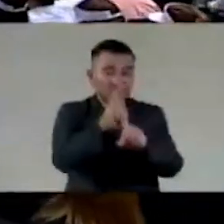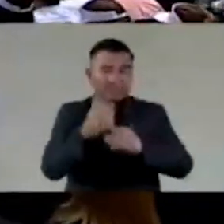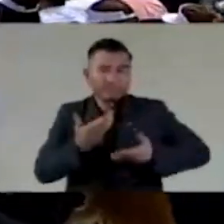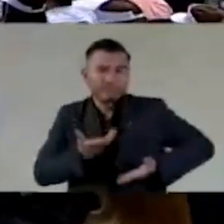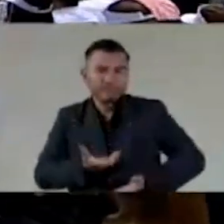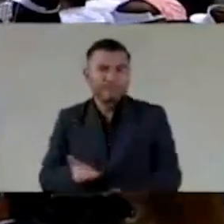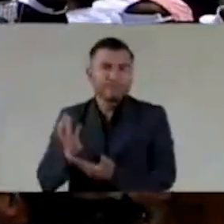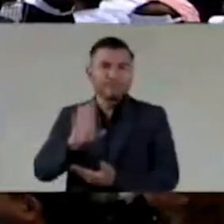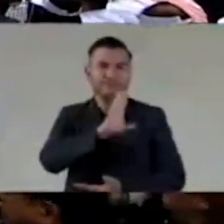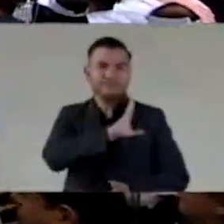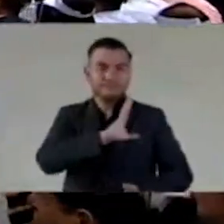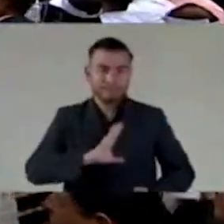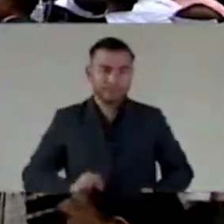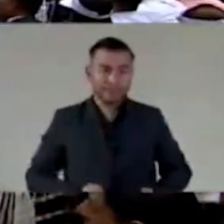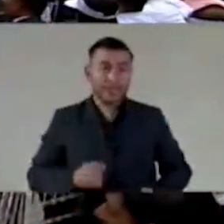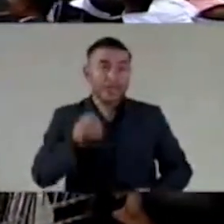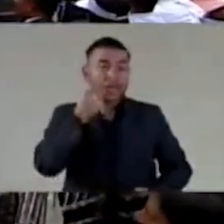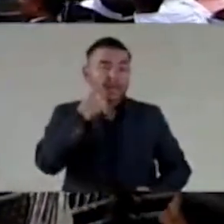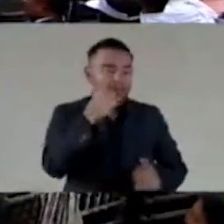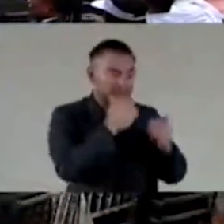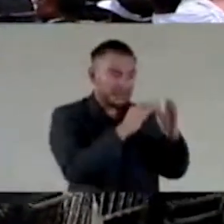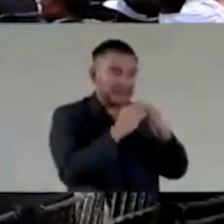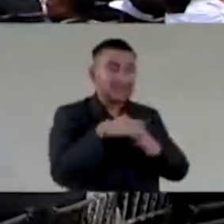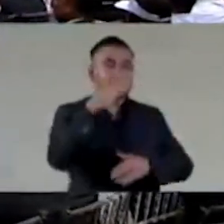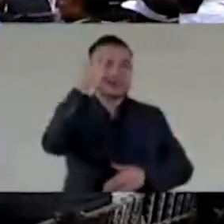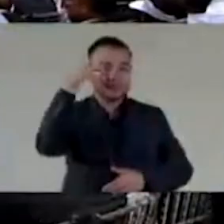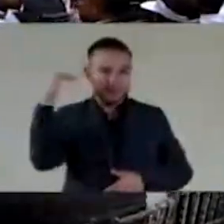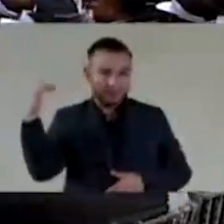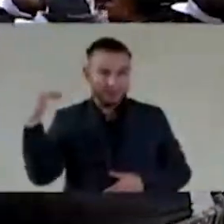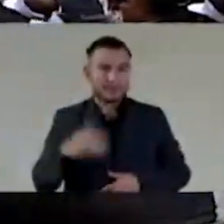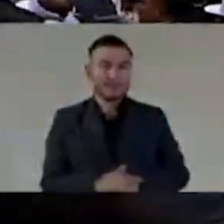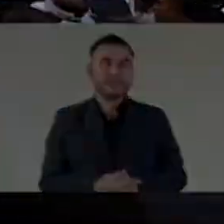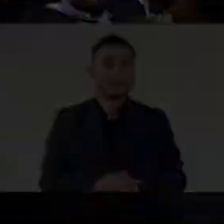de los salvadoreños diseminados por todo el mundo